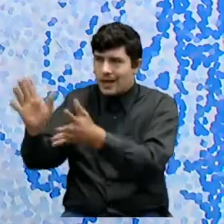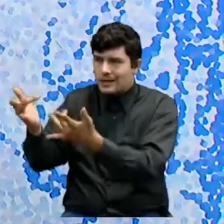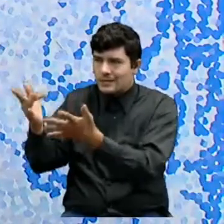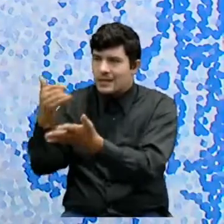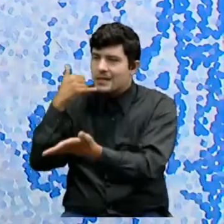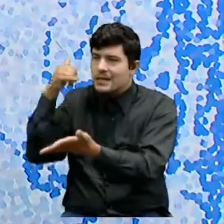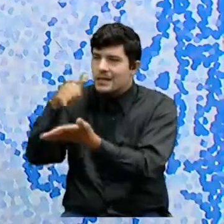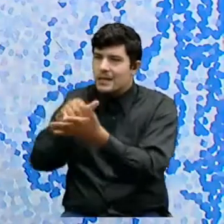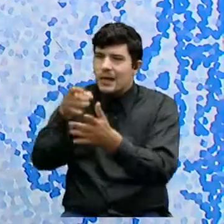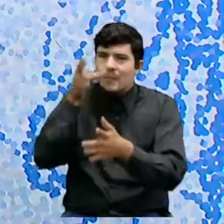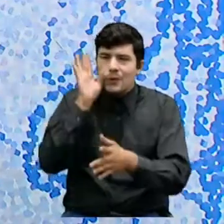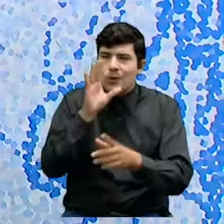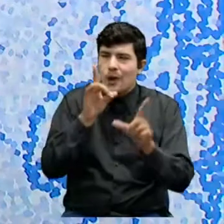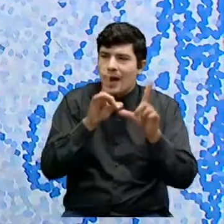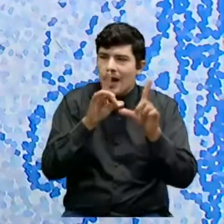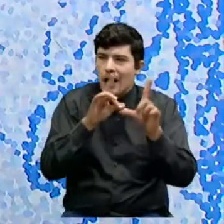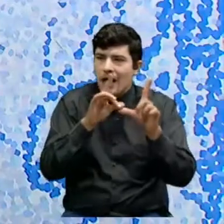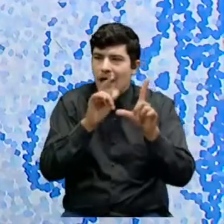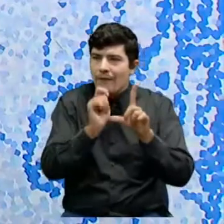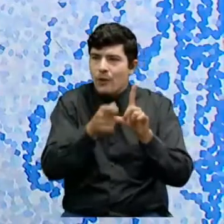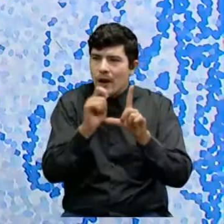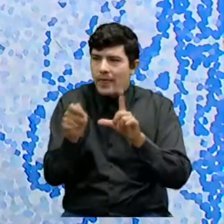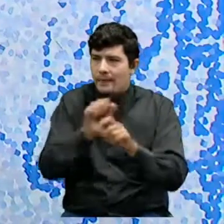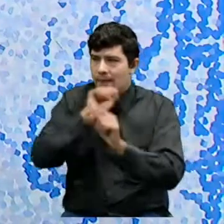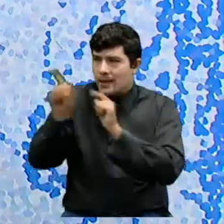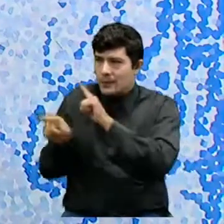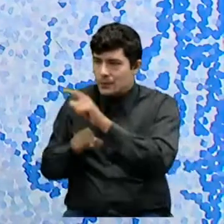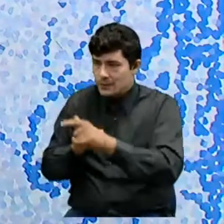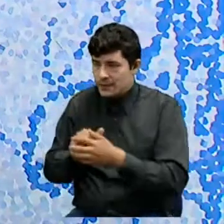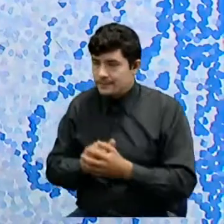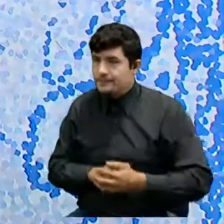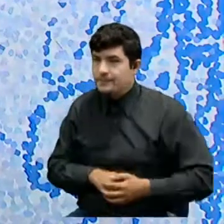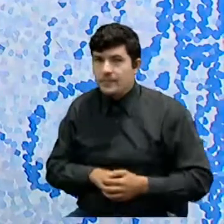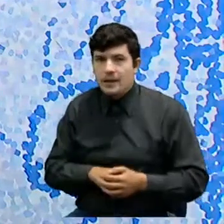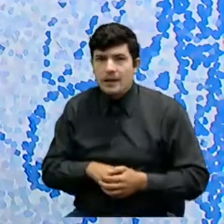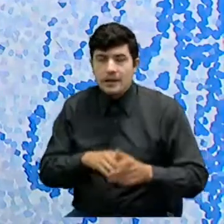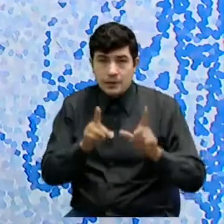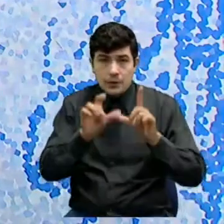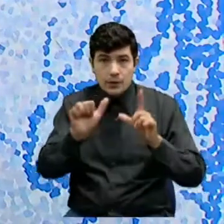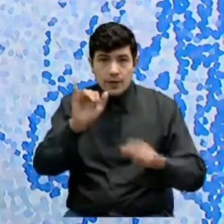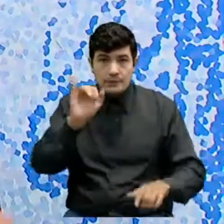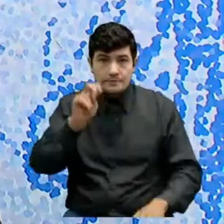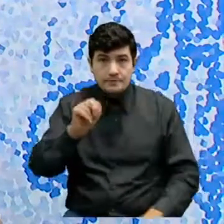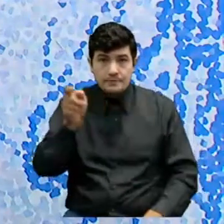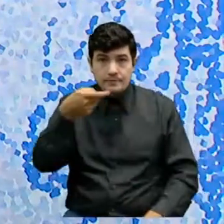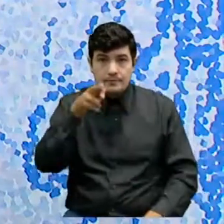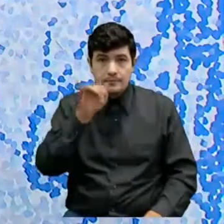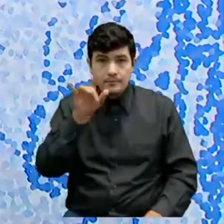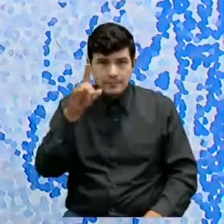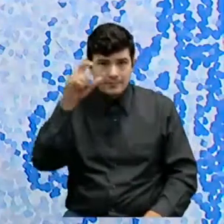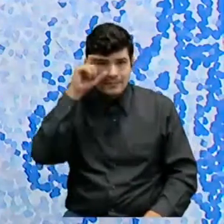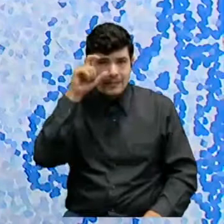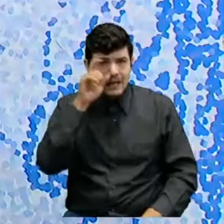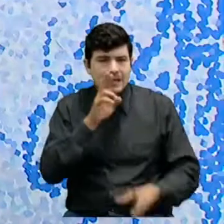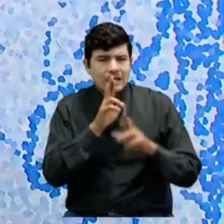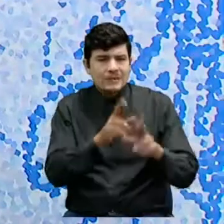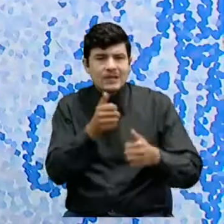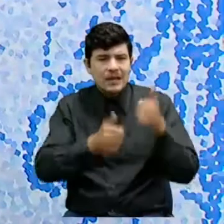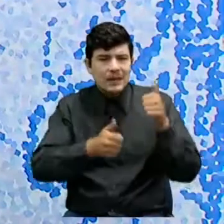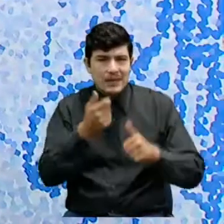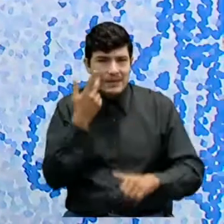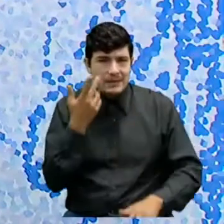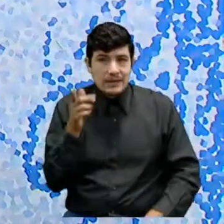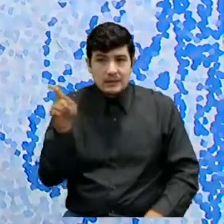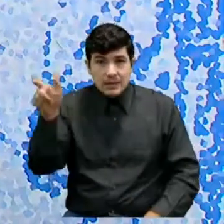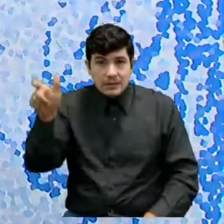adicional respecto a su caso. Doctora Ingrid, ¿qué podemos contestarle en este momento a nuestra televidente que nos pregunta respecto a